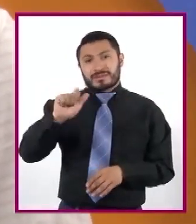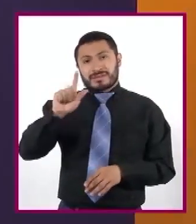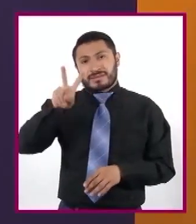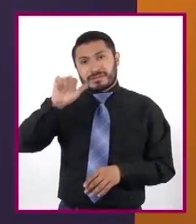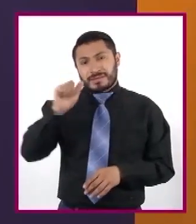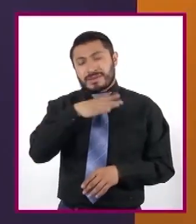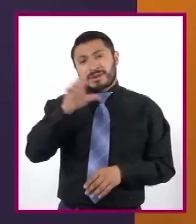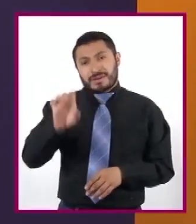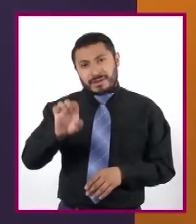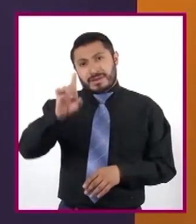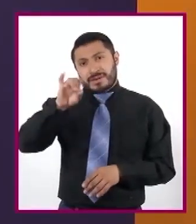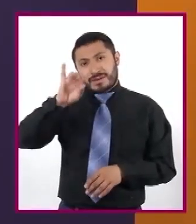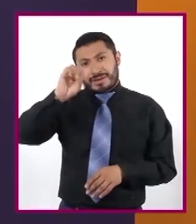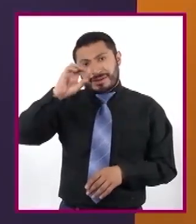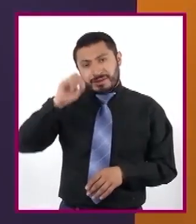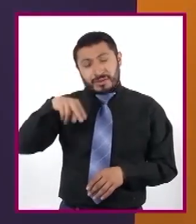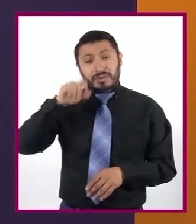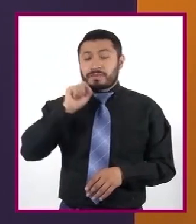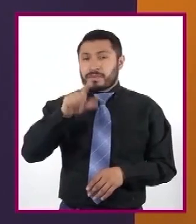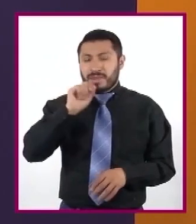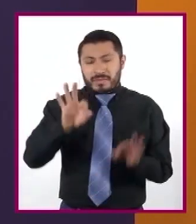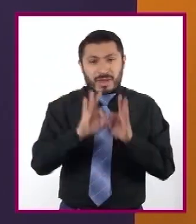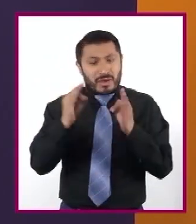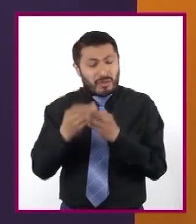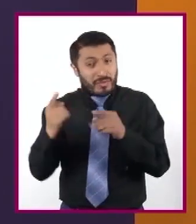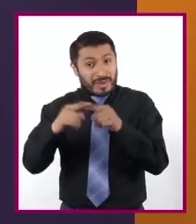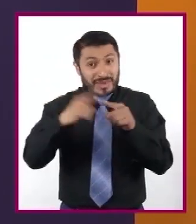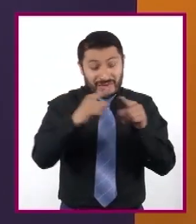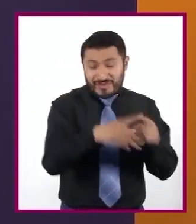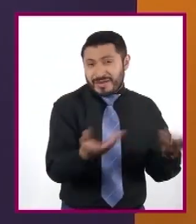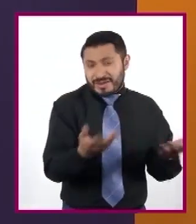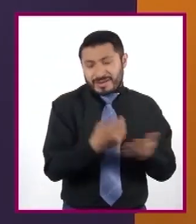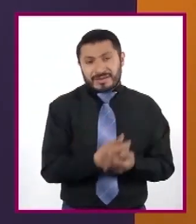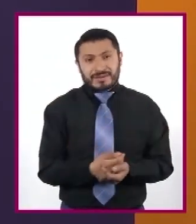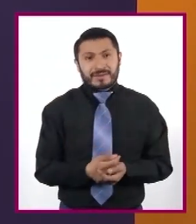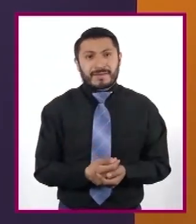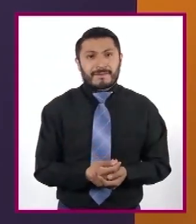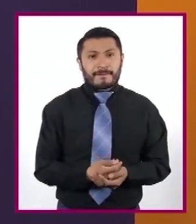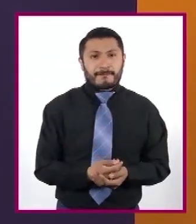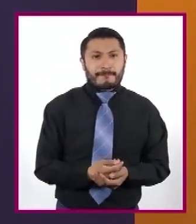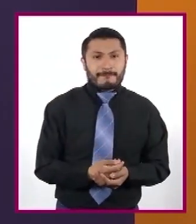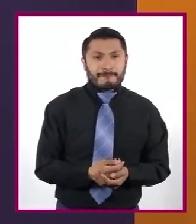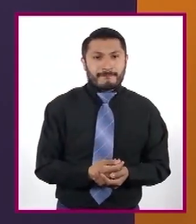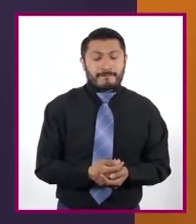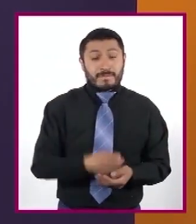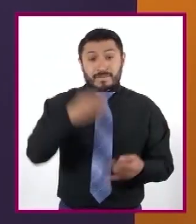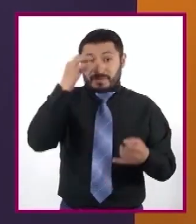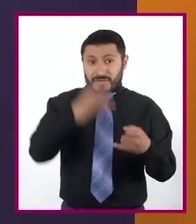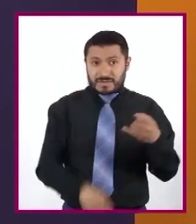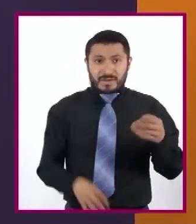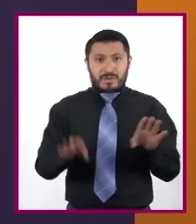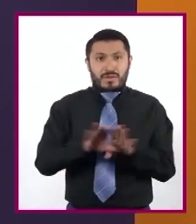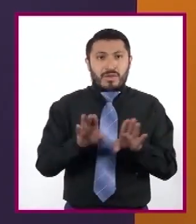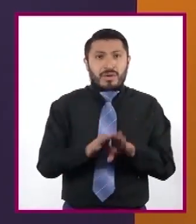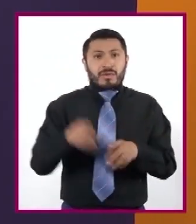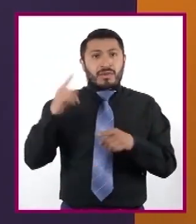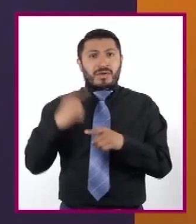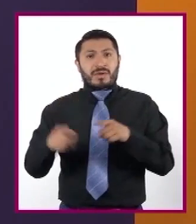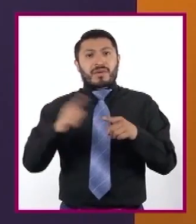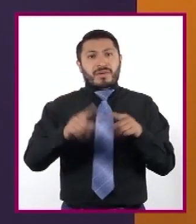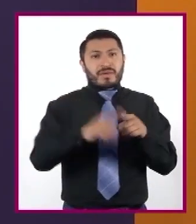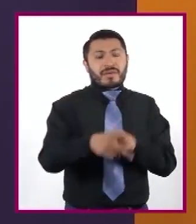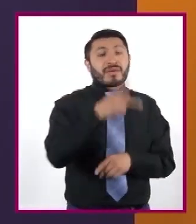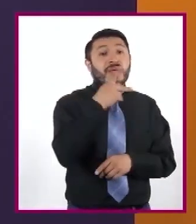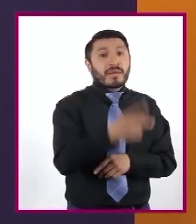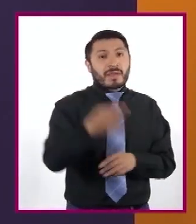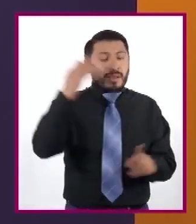se utilizaron diversas formas para referirse al mismo personaje. Finalmente, se puede apelar a distintos términos también